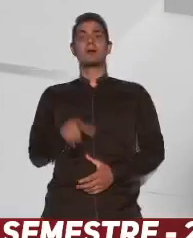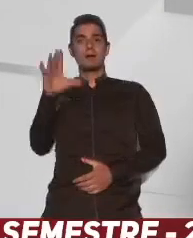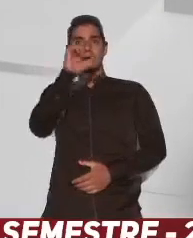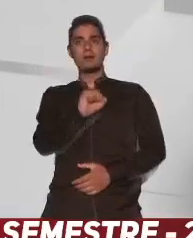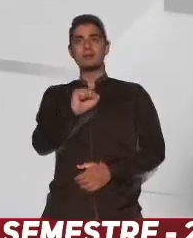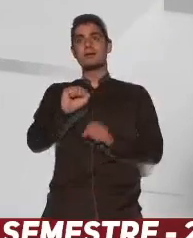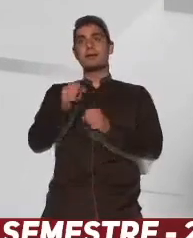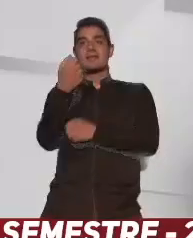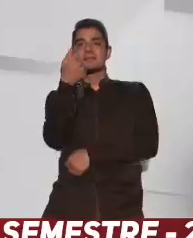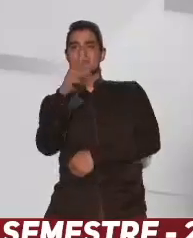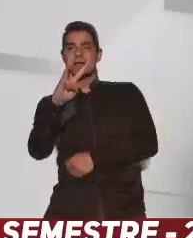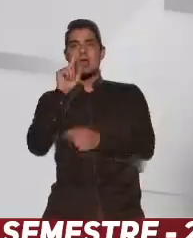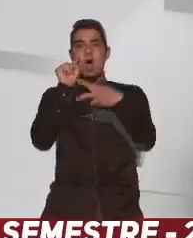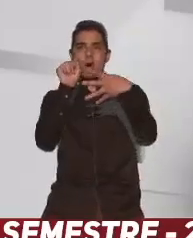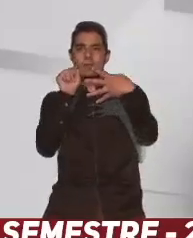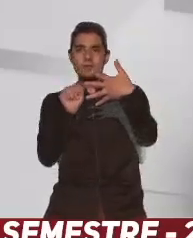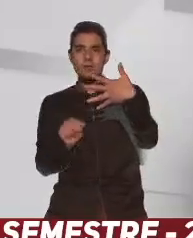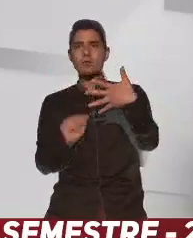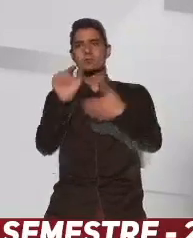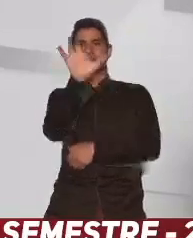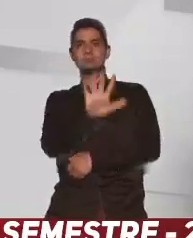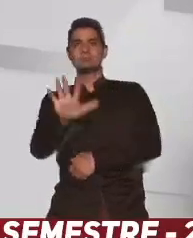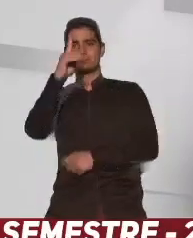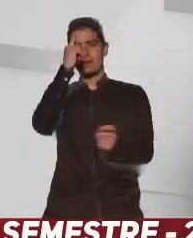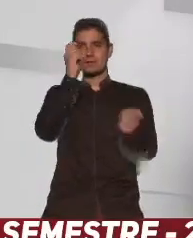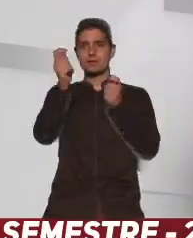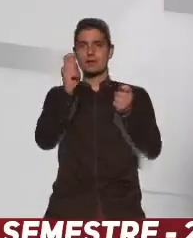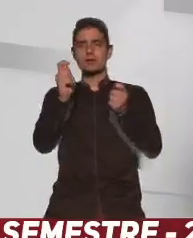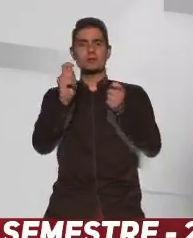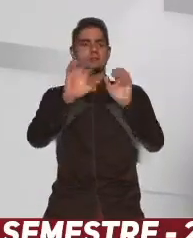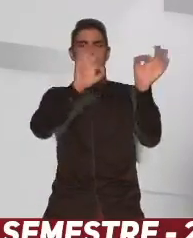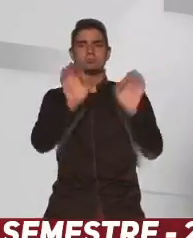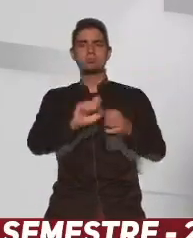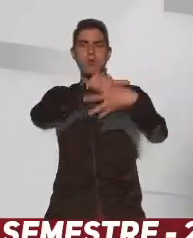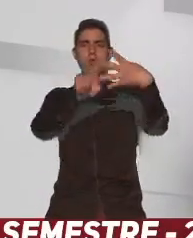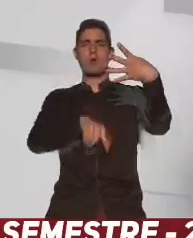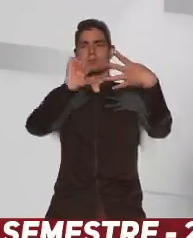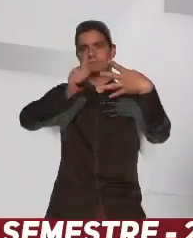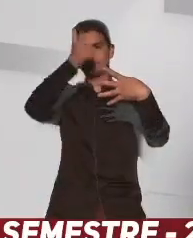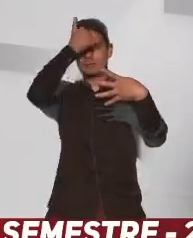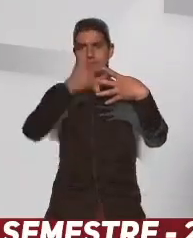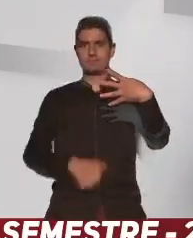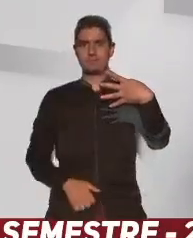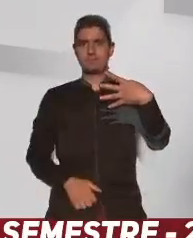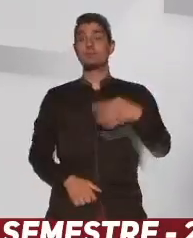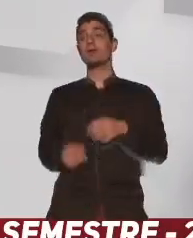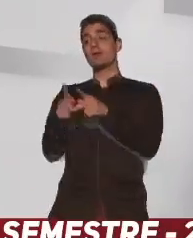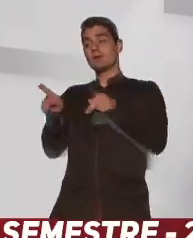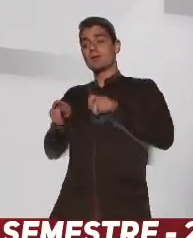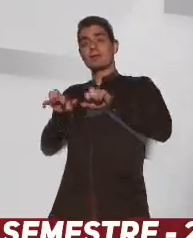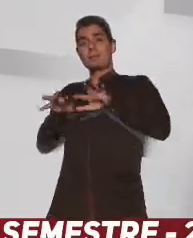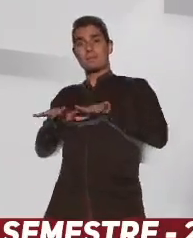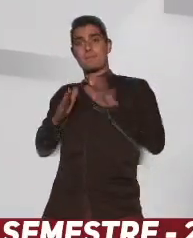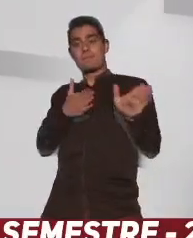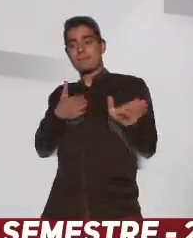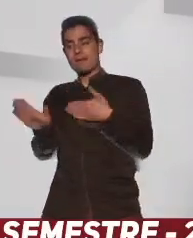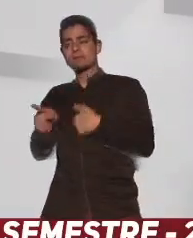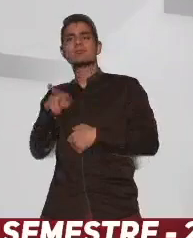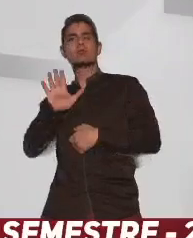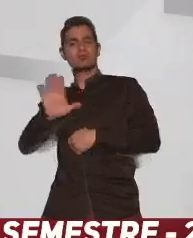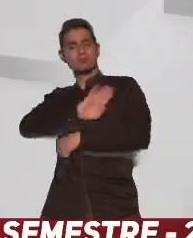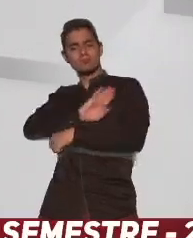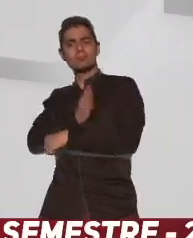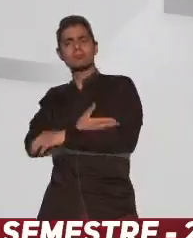en 4 perspectivas. El Departamento de Planeación, dentro de sus capacidades, tiene la planeación